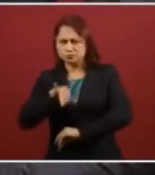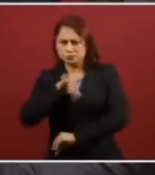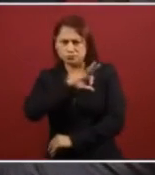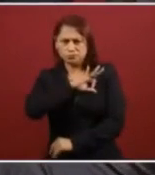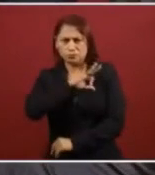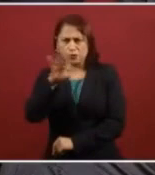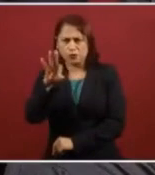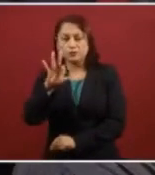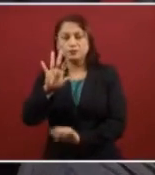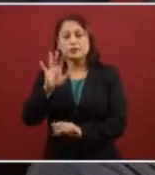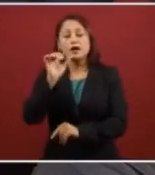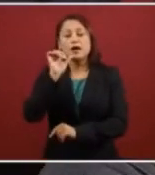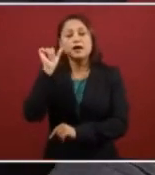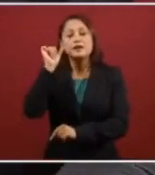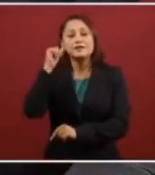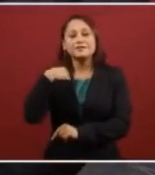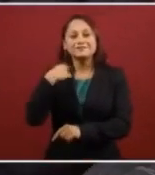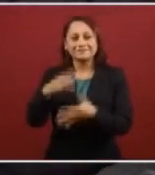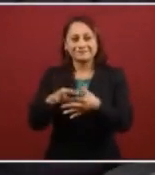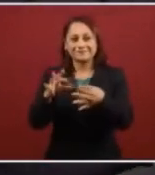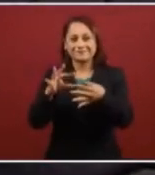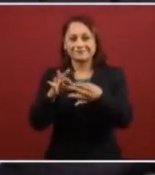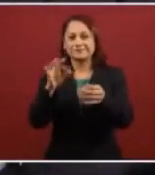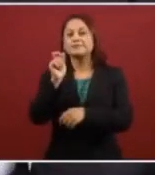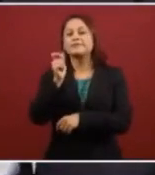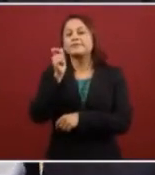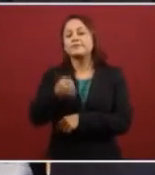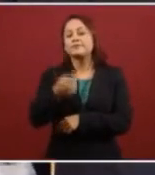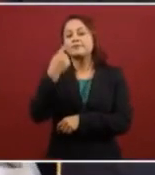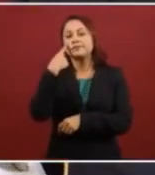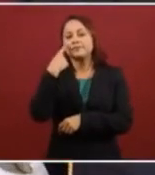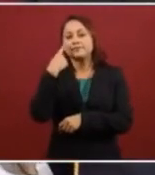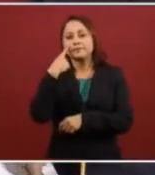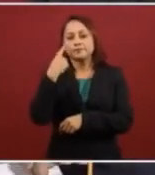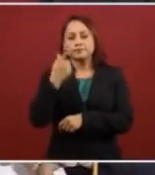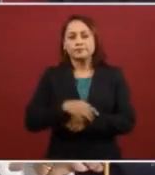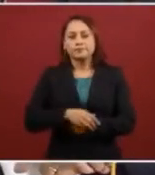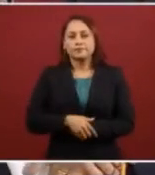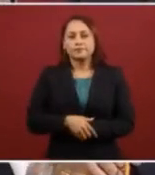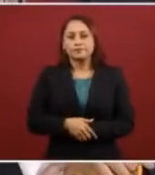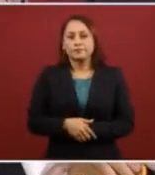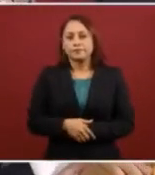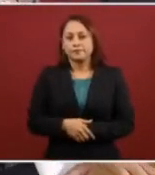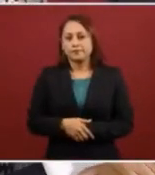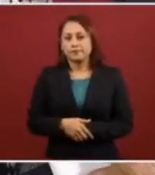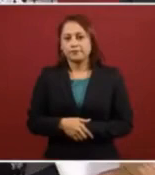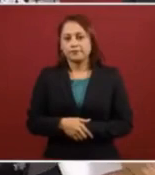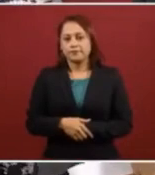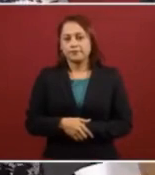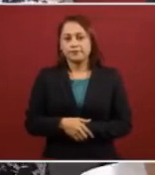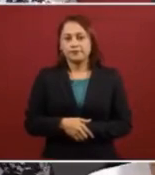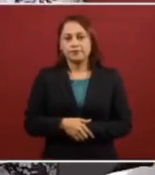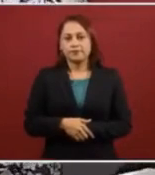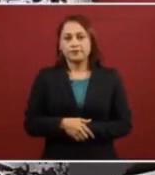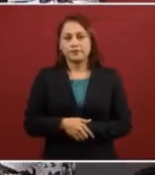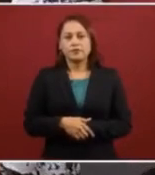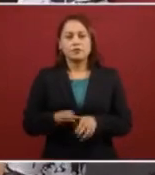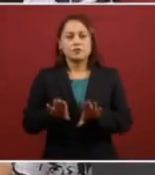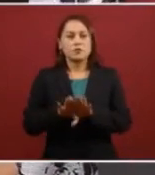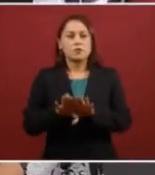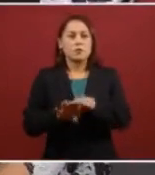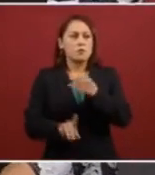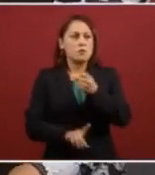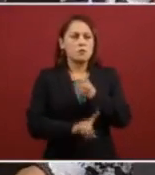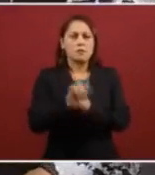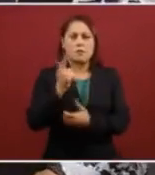I was saying que, yesterday precisely that, no habían that there was no sobresaltos, problemas mayores, any